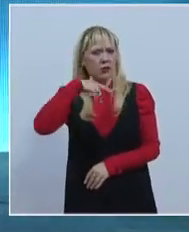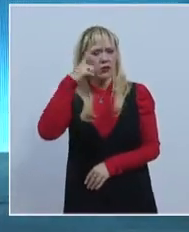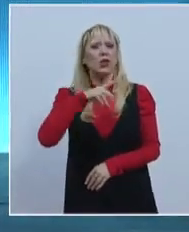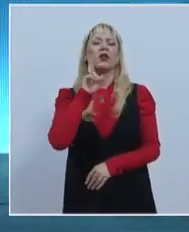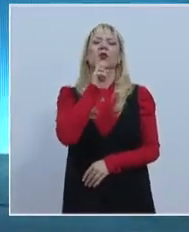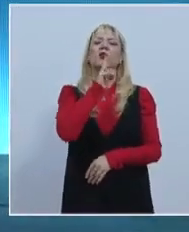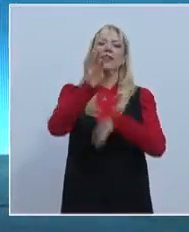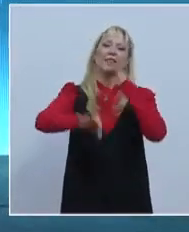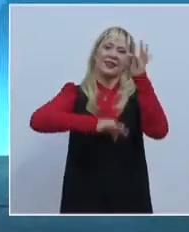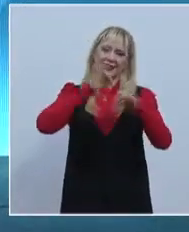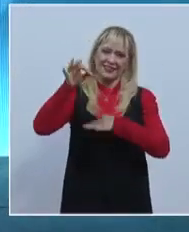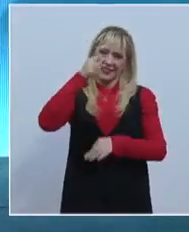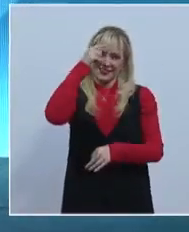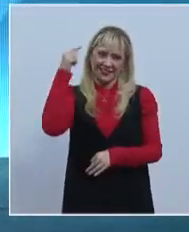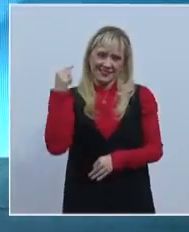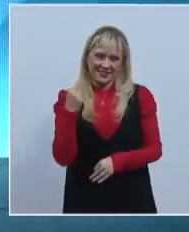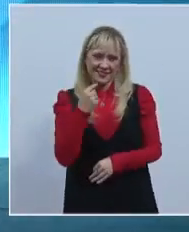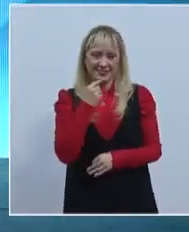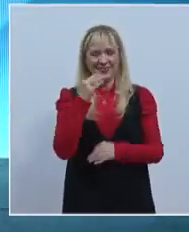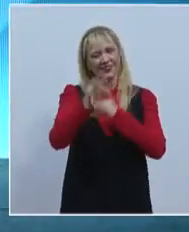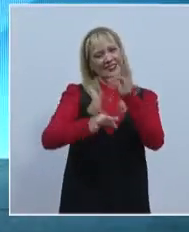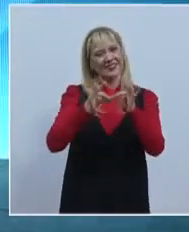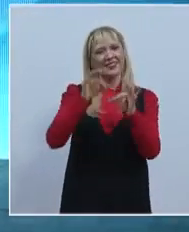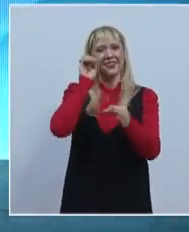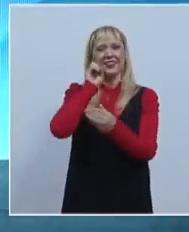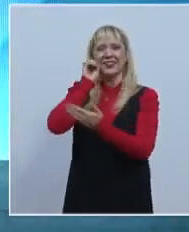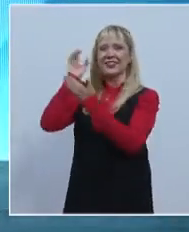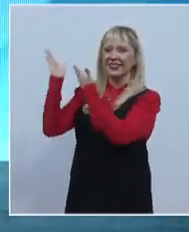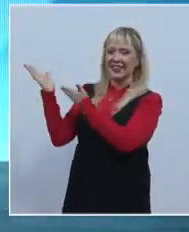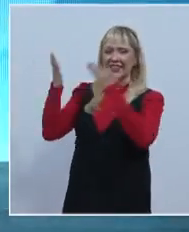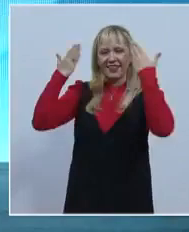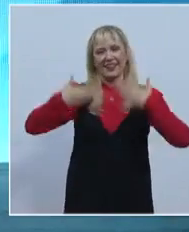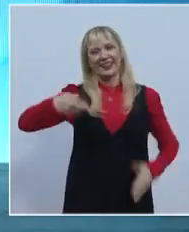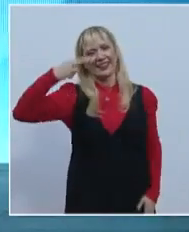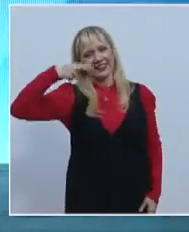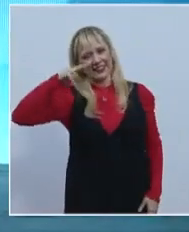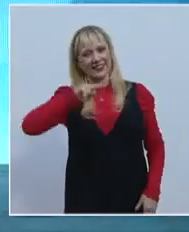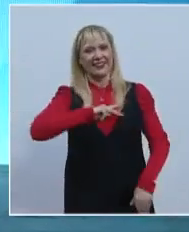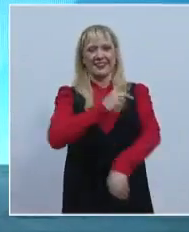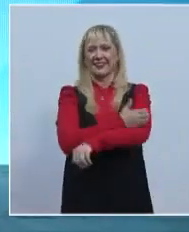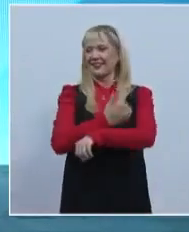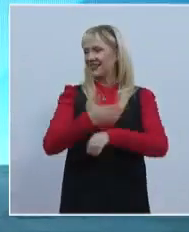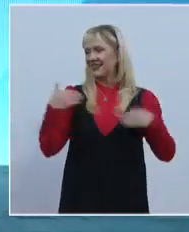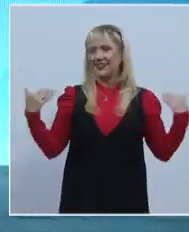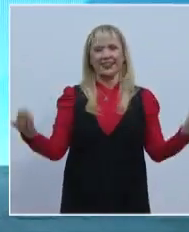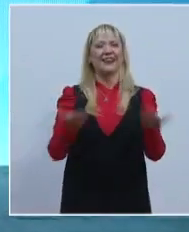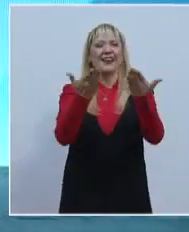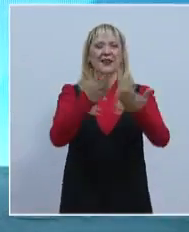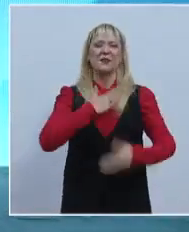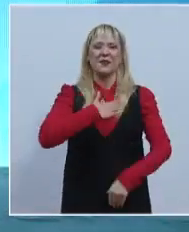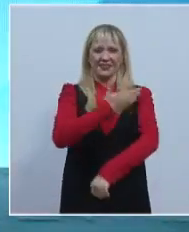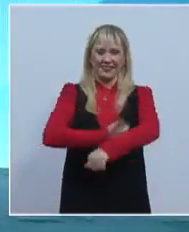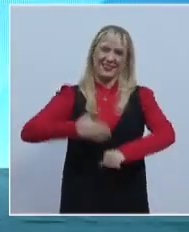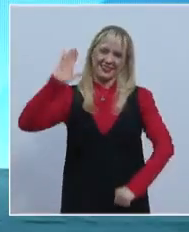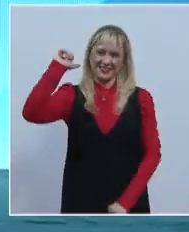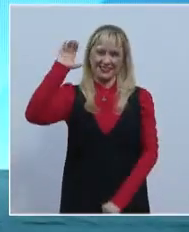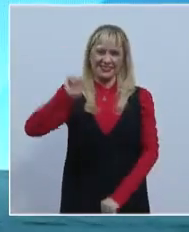nuestro noticiario nocturno. Ya nos vamos, soy Oscar González y a nombre de todo este equipo de trabajo, muchas gracias.